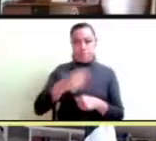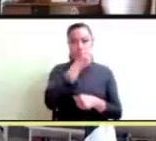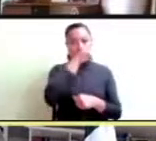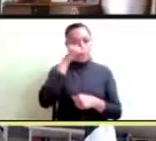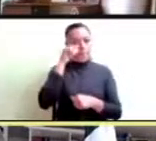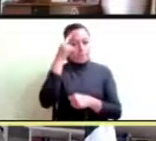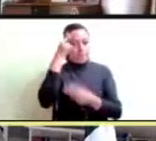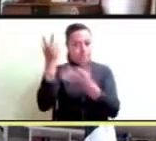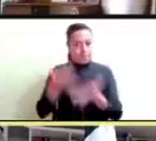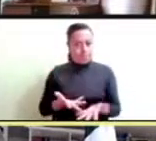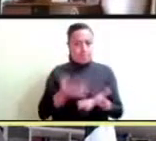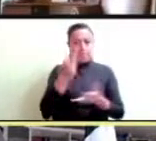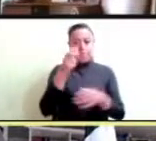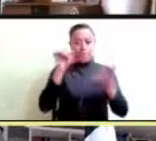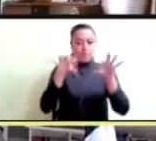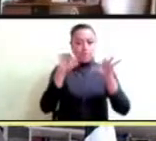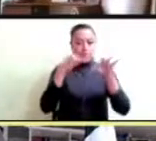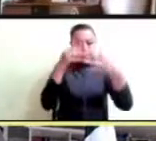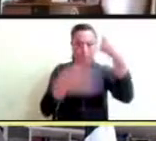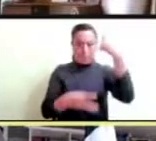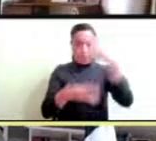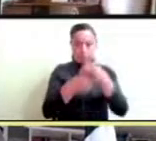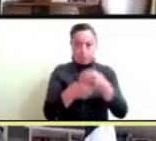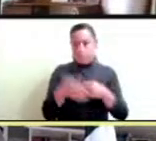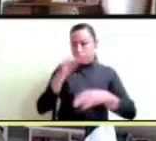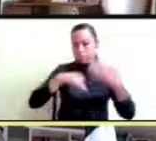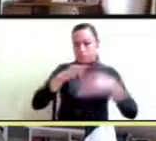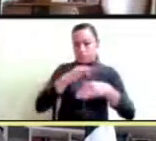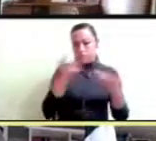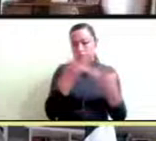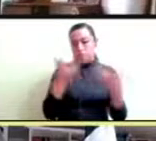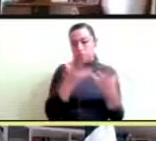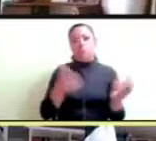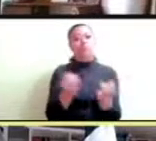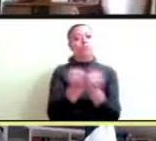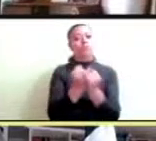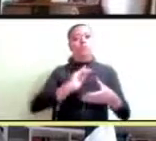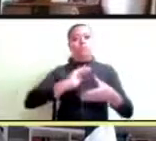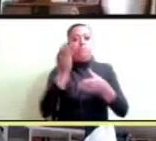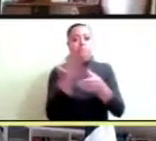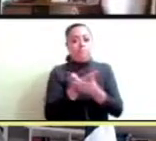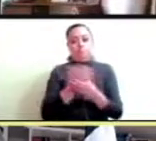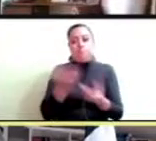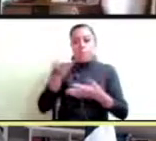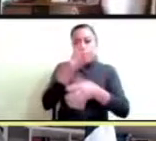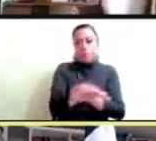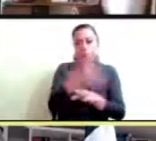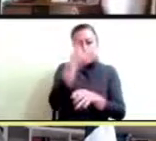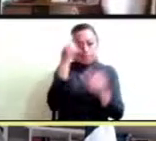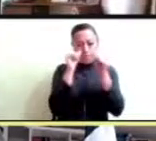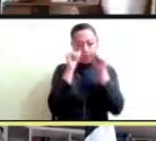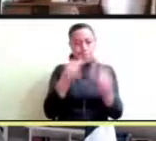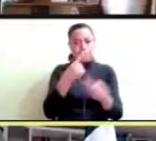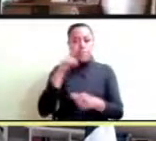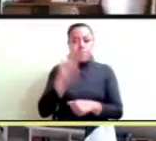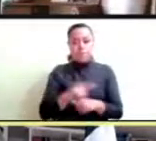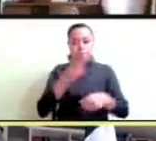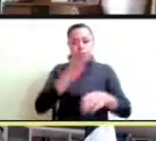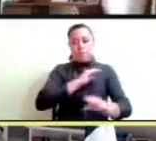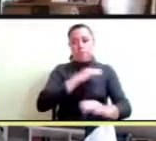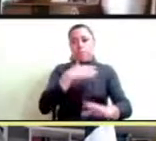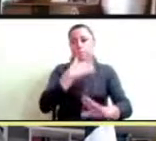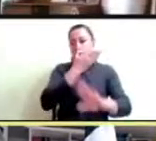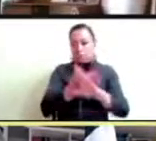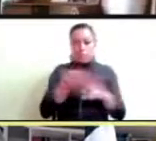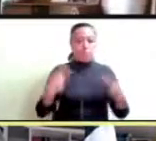oficios, la documentación generada y el expediente integrado para atender la denuncia contra las personas servidoras públicas que participaron